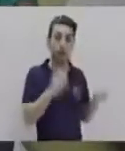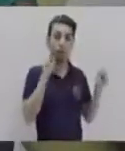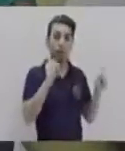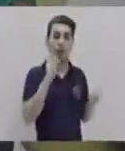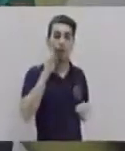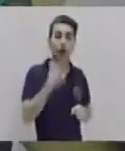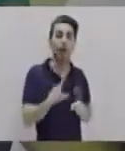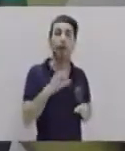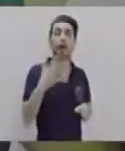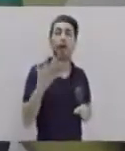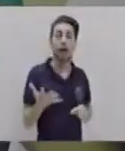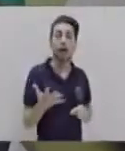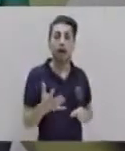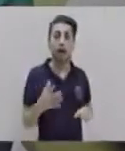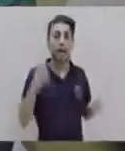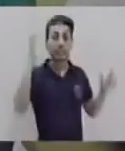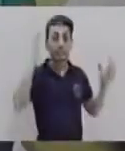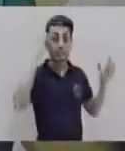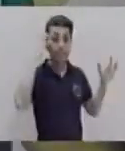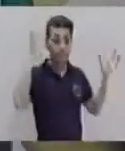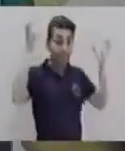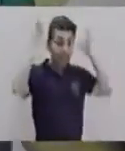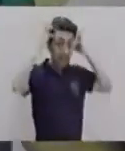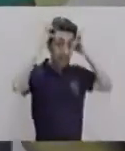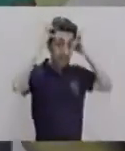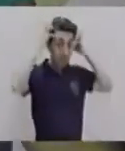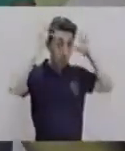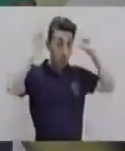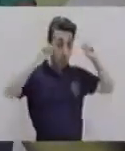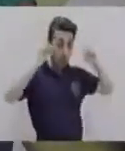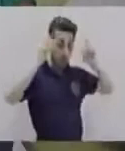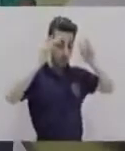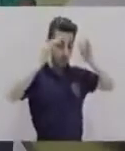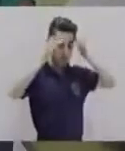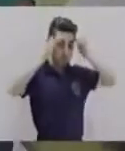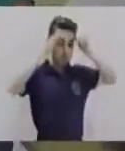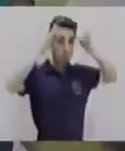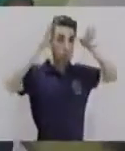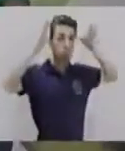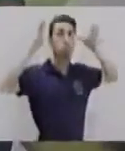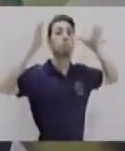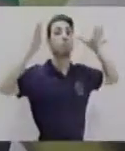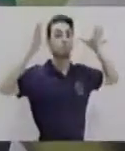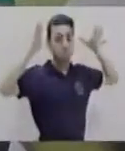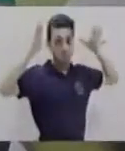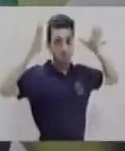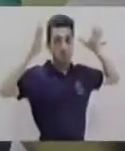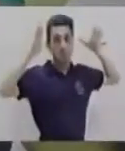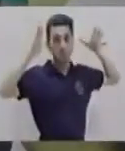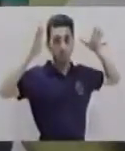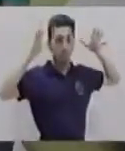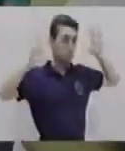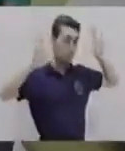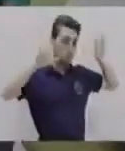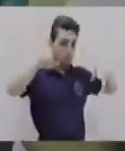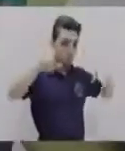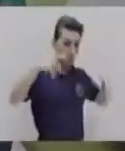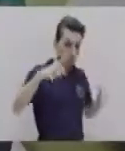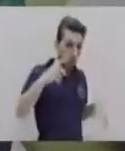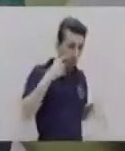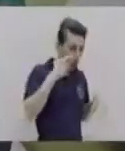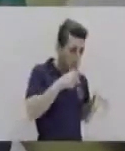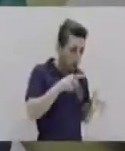ver que las neuronas del cerebro nos permiten ampliar nuestro conocimiento. Incluso, no sé si tú has